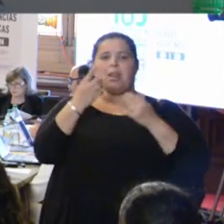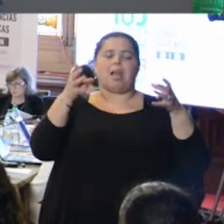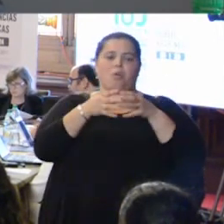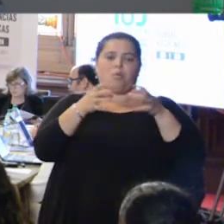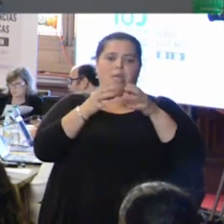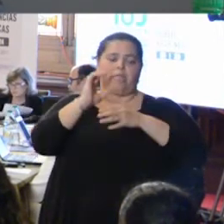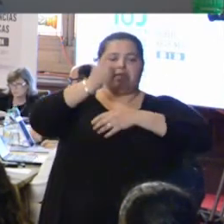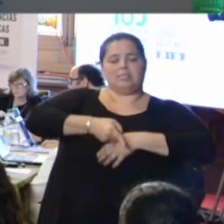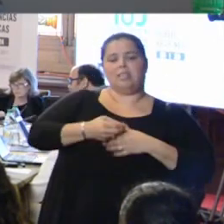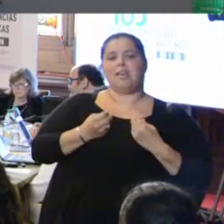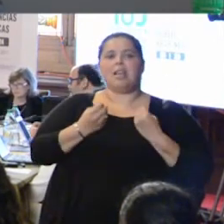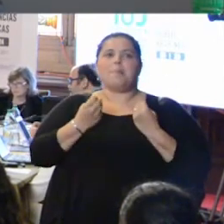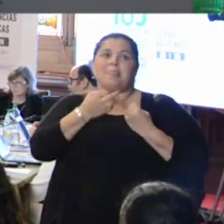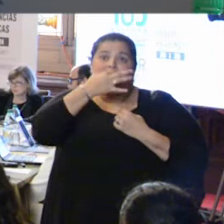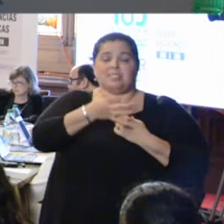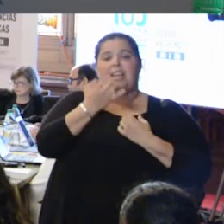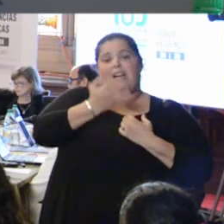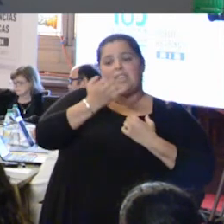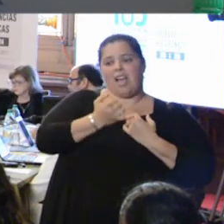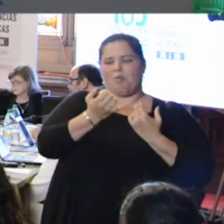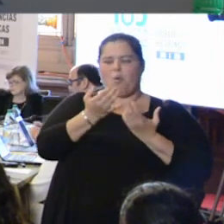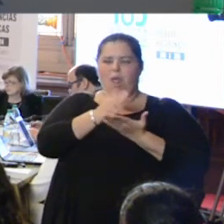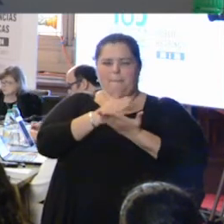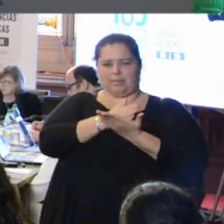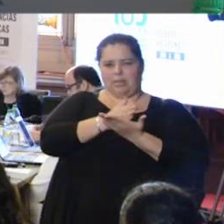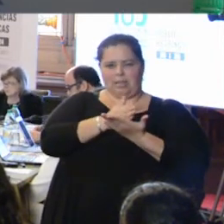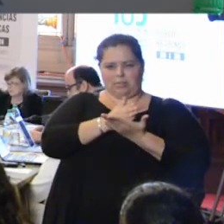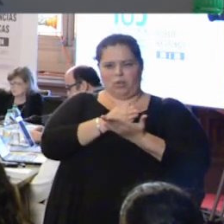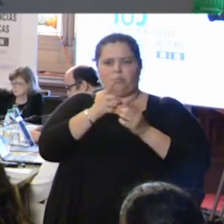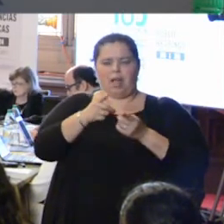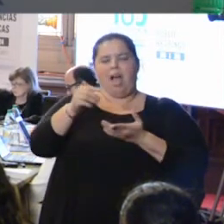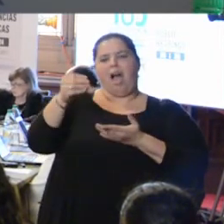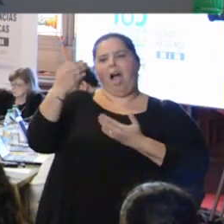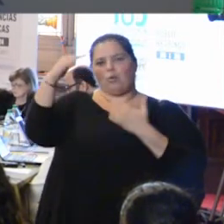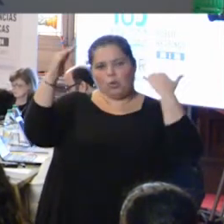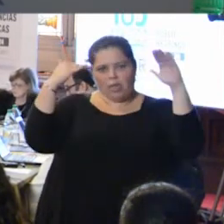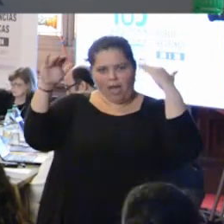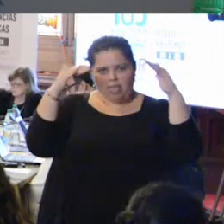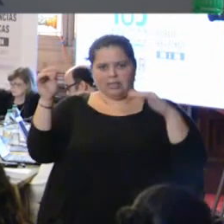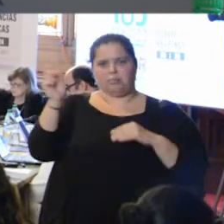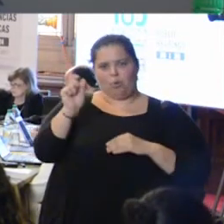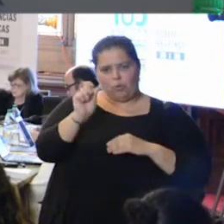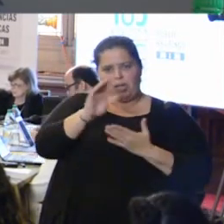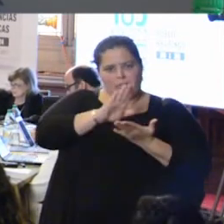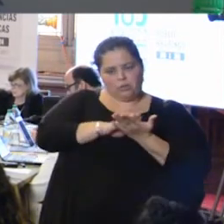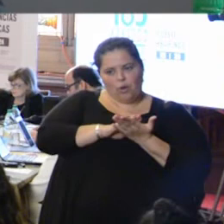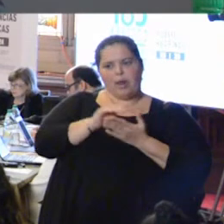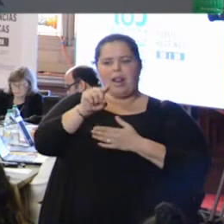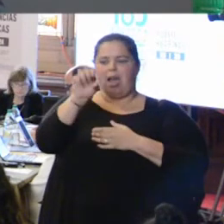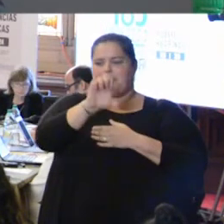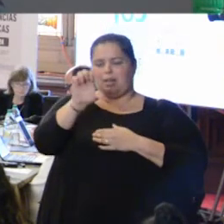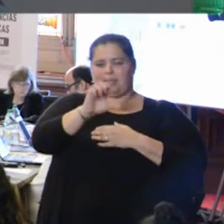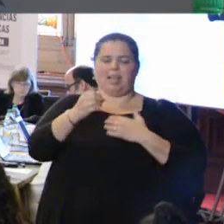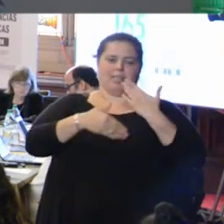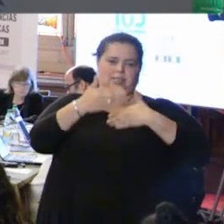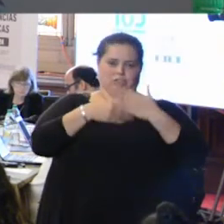decían que había una parcialización de la actividad de las autoridades públicas respecto de la empresa que desarrolla el proyecto.